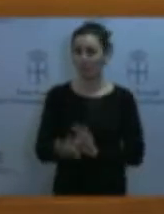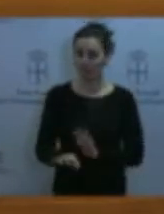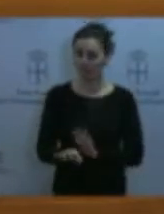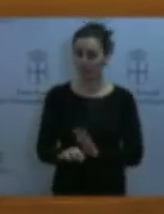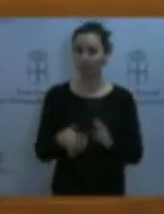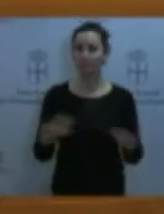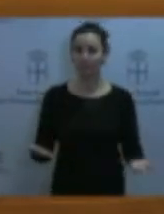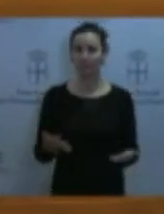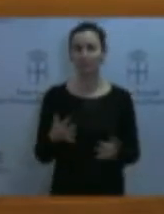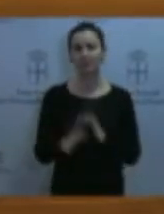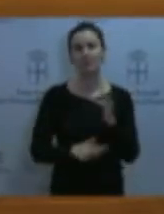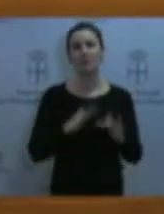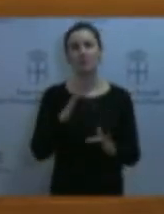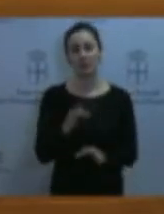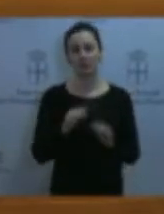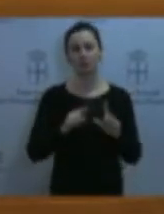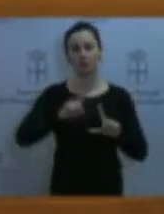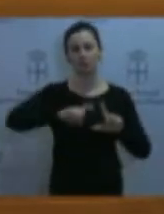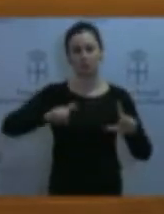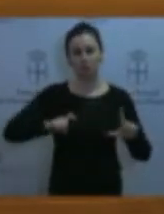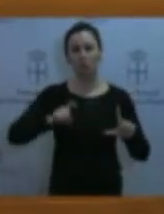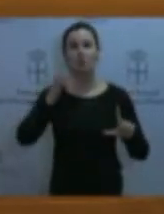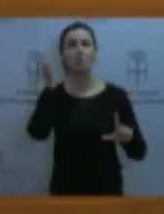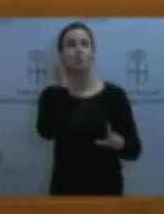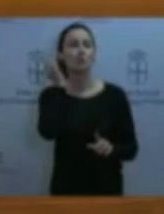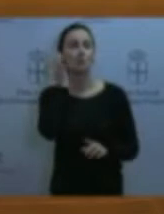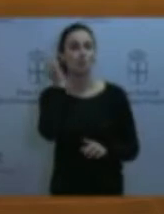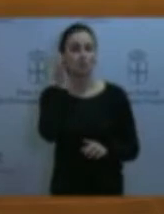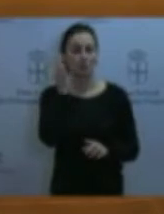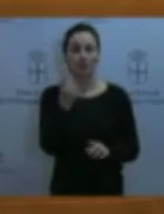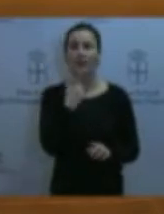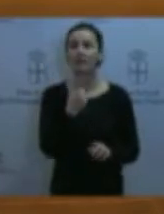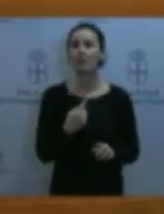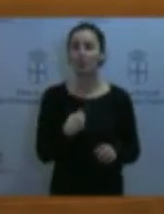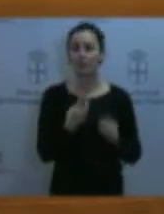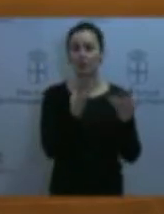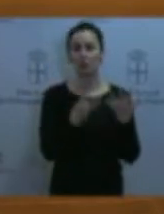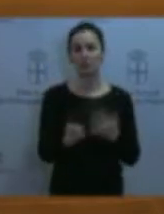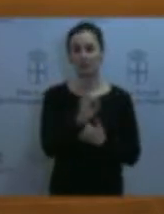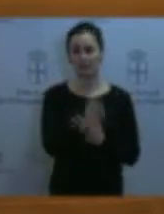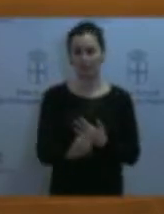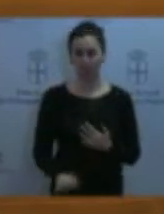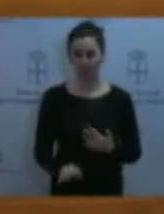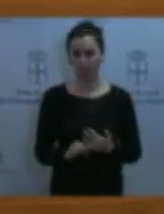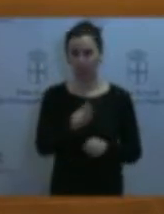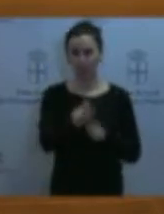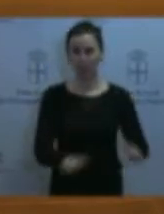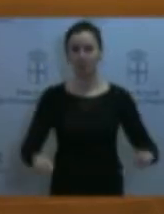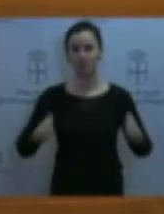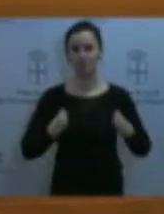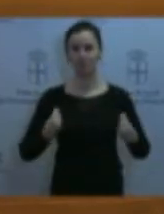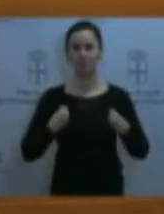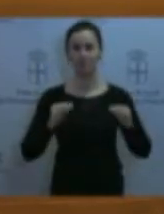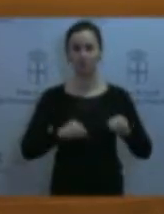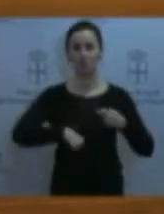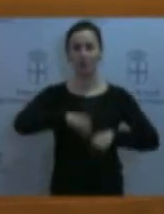el barómetro de feminismos indicaba que el 80% de la población en la encuesta que se ha hecho quiere que se legisle por